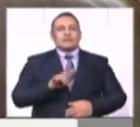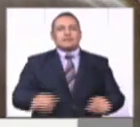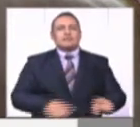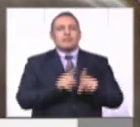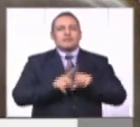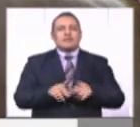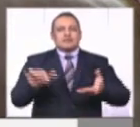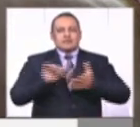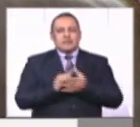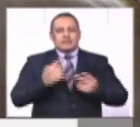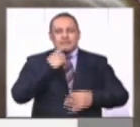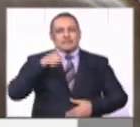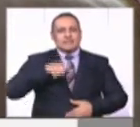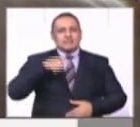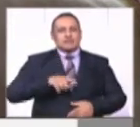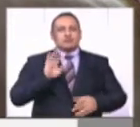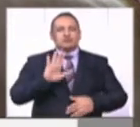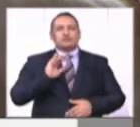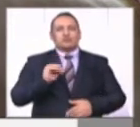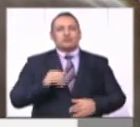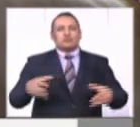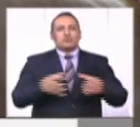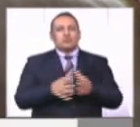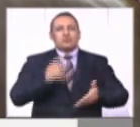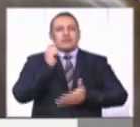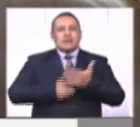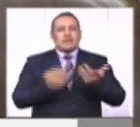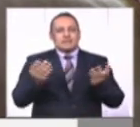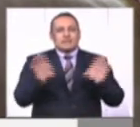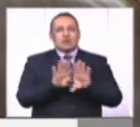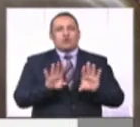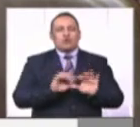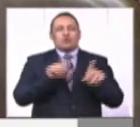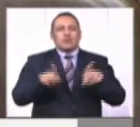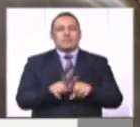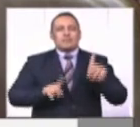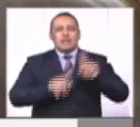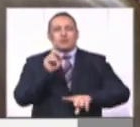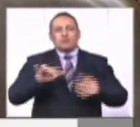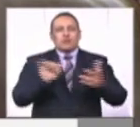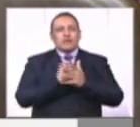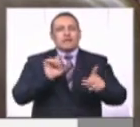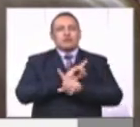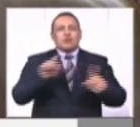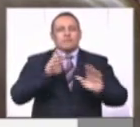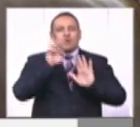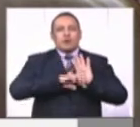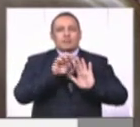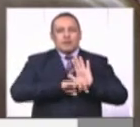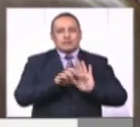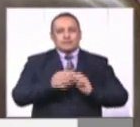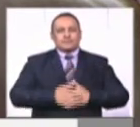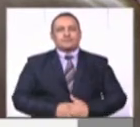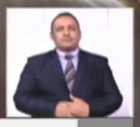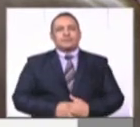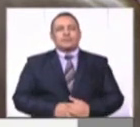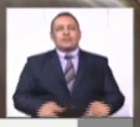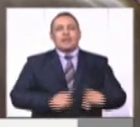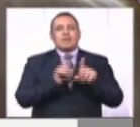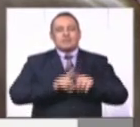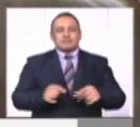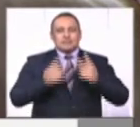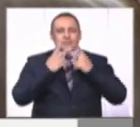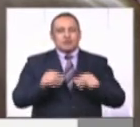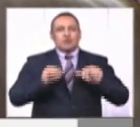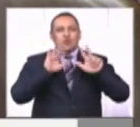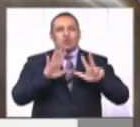que demanden su cancelación inmediata o de aquellos que no han sido programados se identificaron